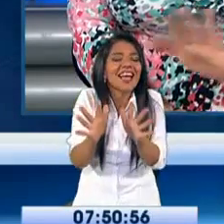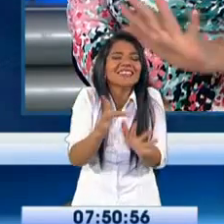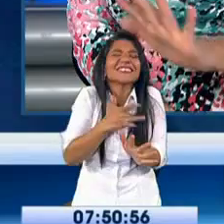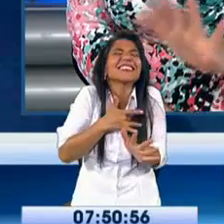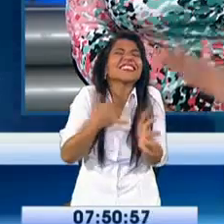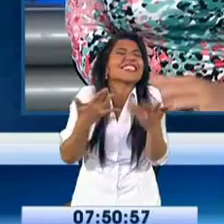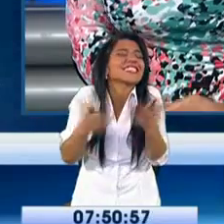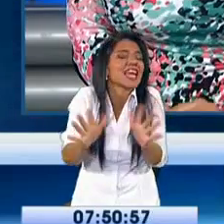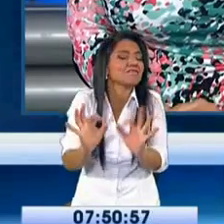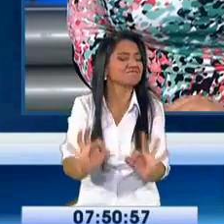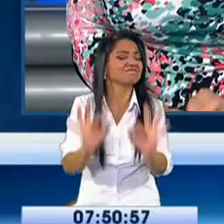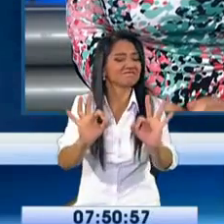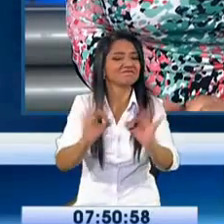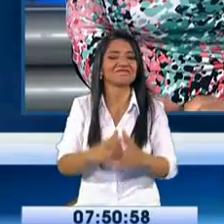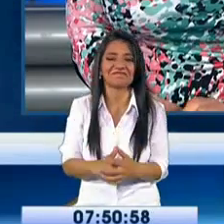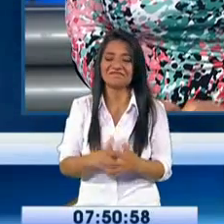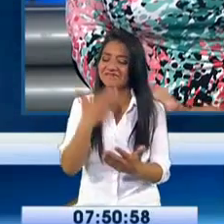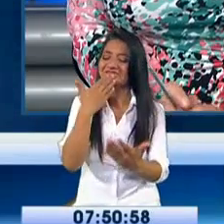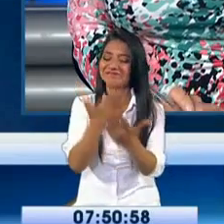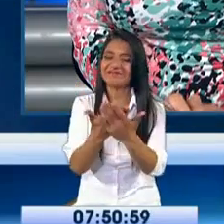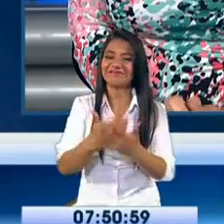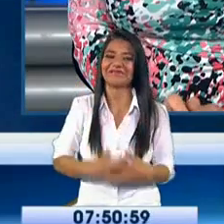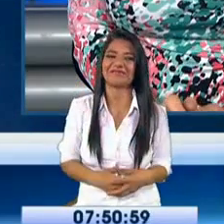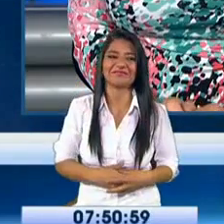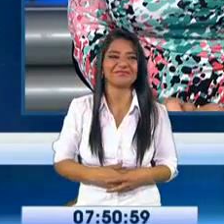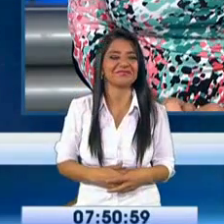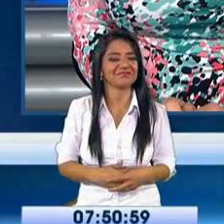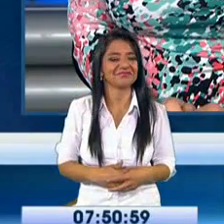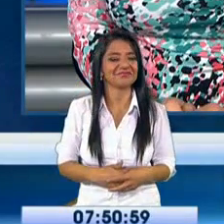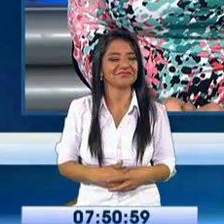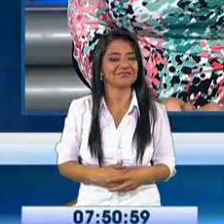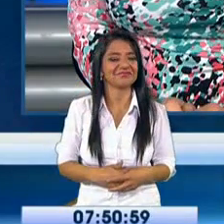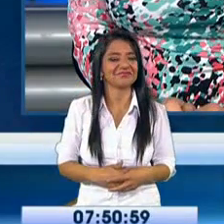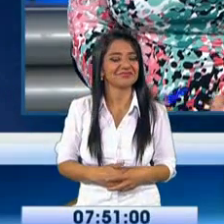está espectacular. Muchísimas gracias.